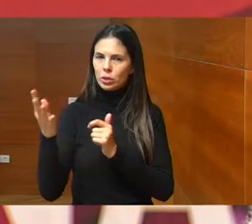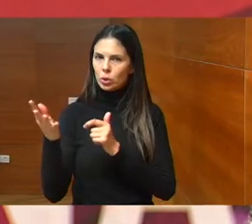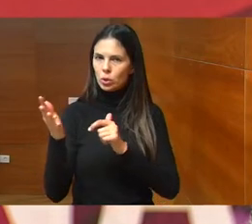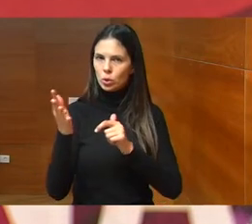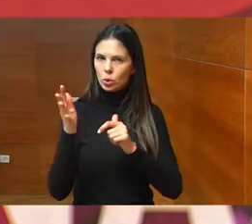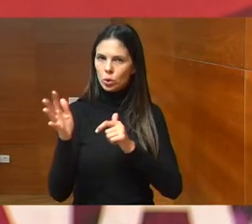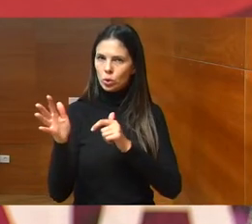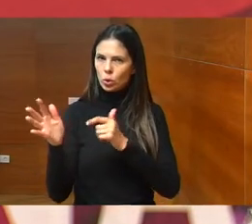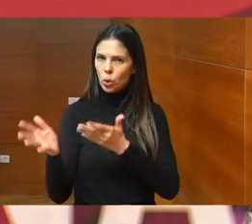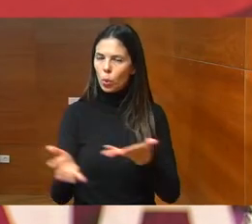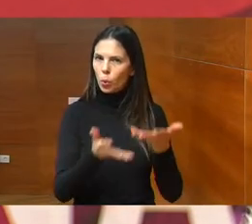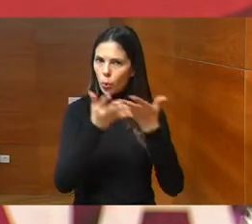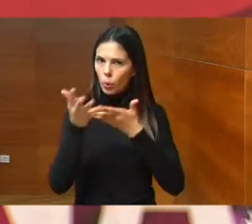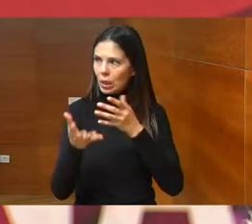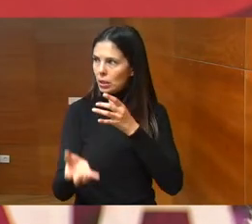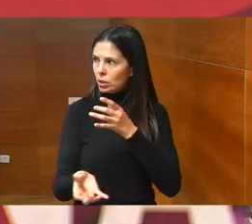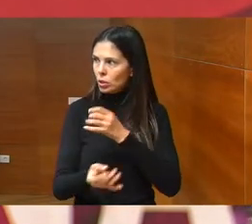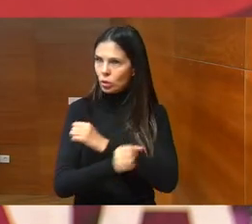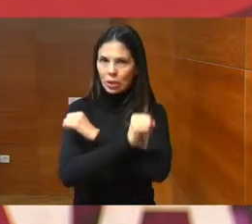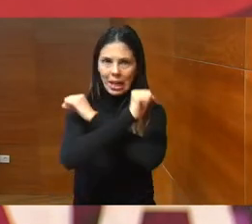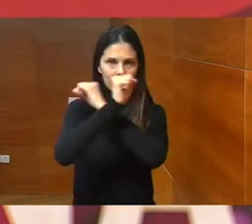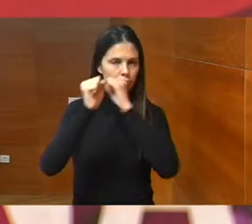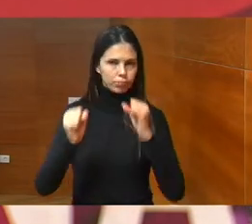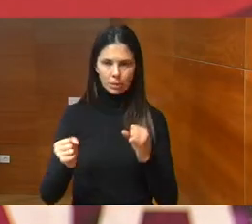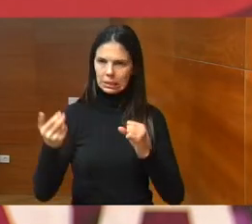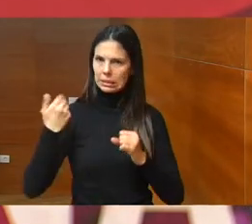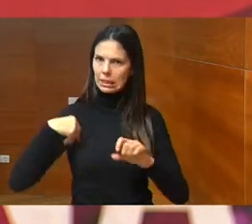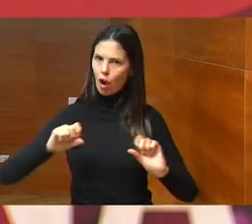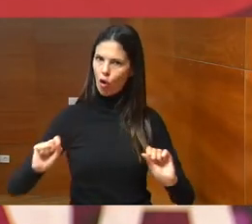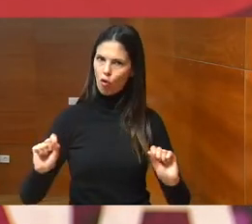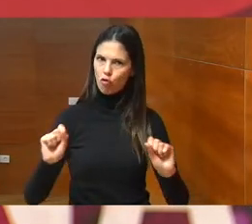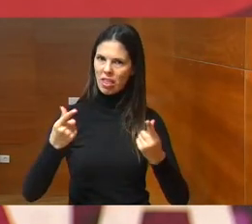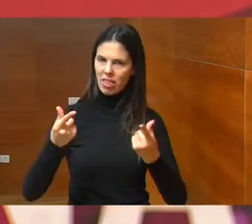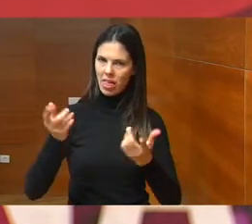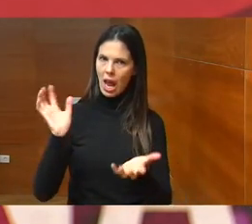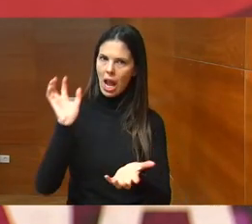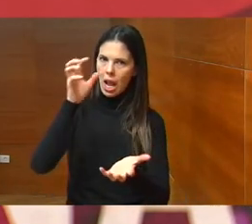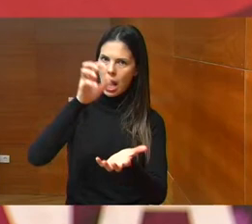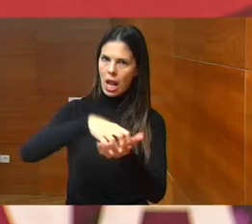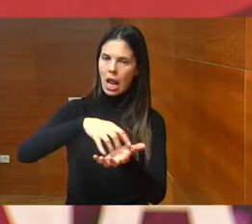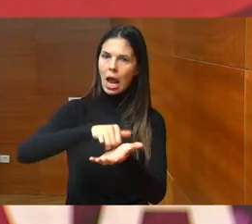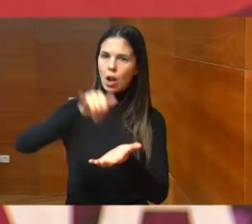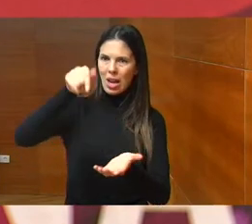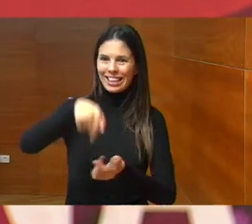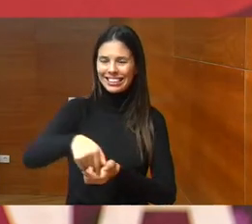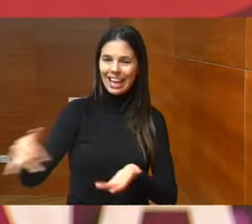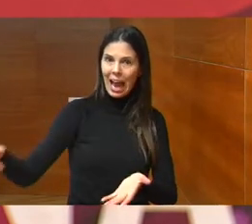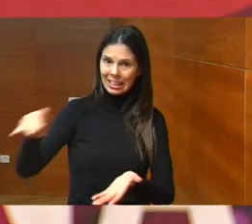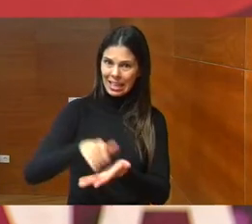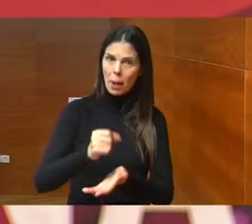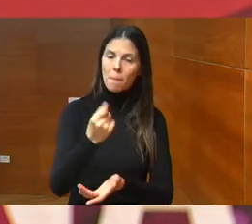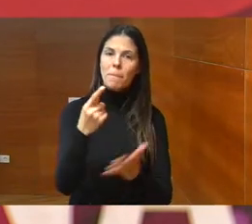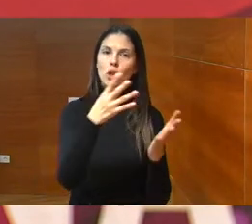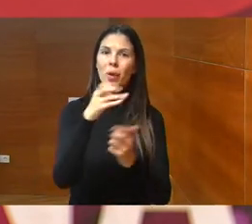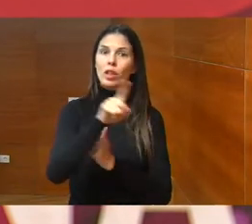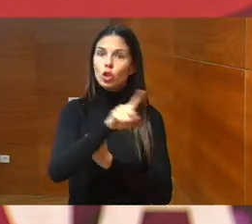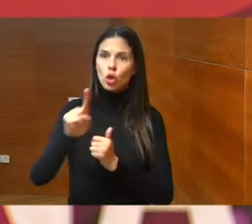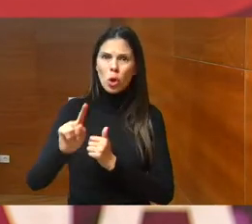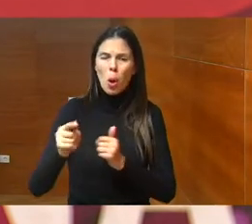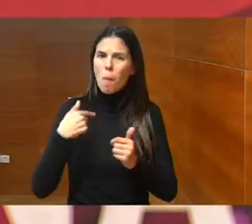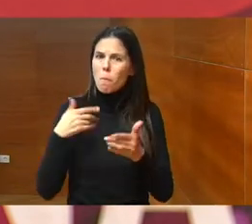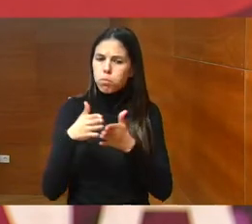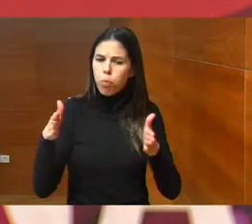forma de manera estable un aeródromo Ali aterriza por primera vez en 1911 atarra por primera vez